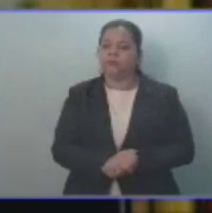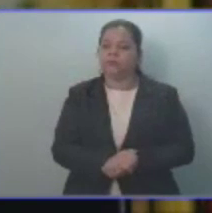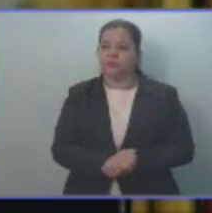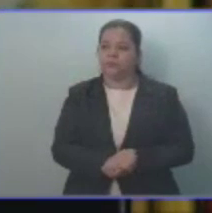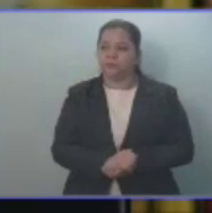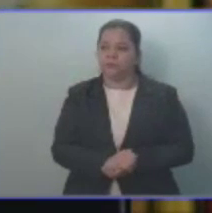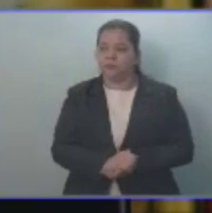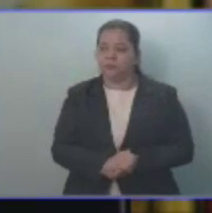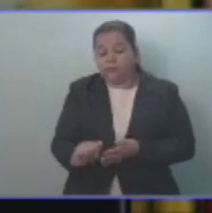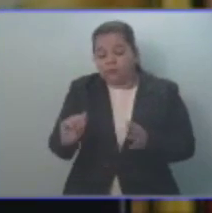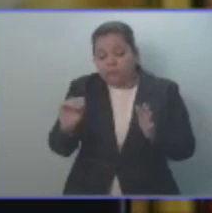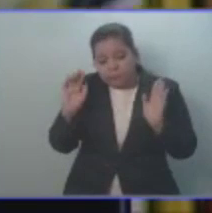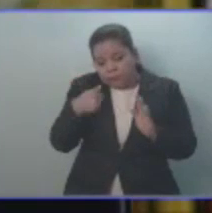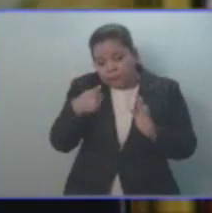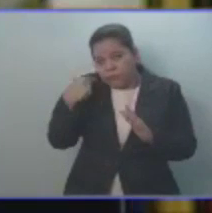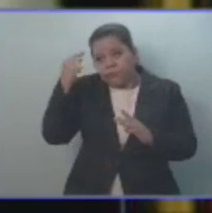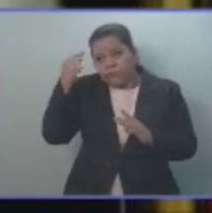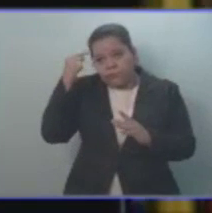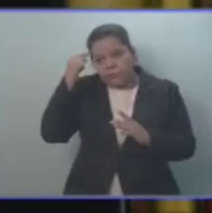A mi juicio,